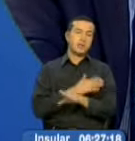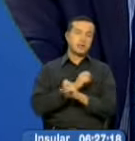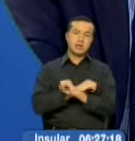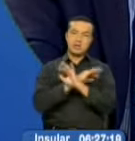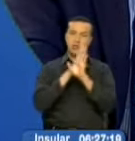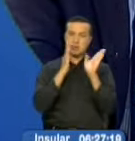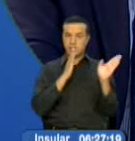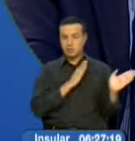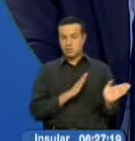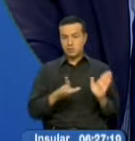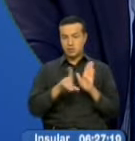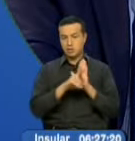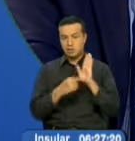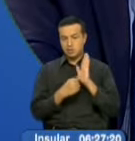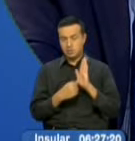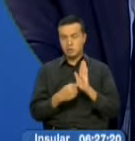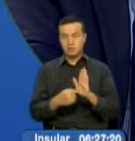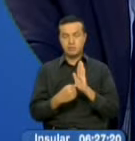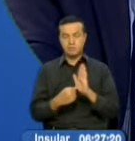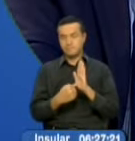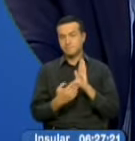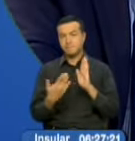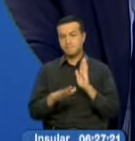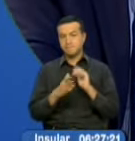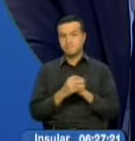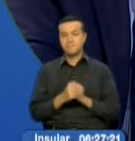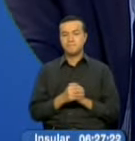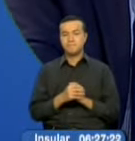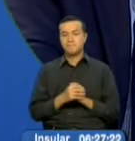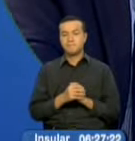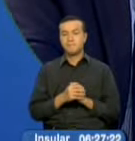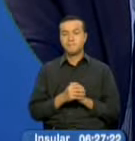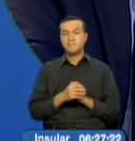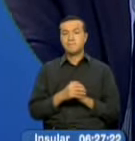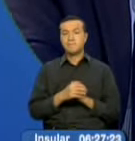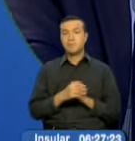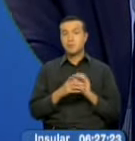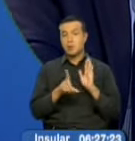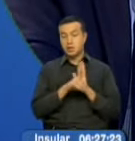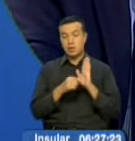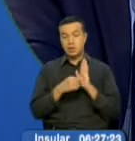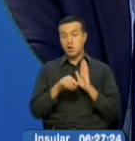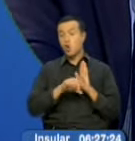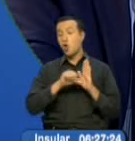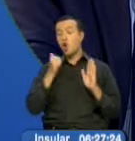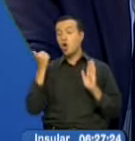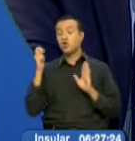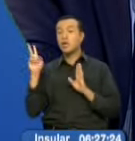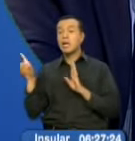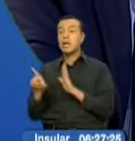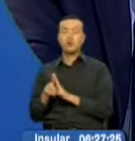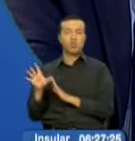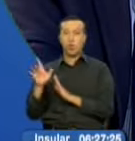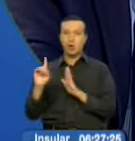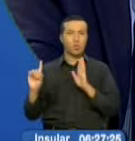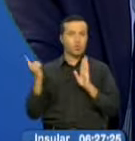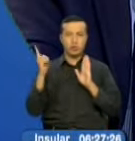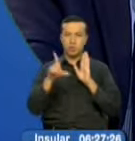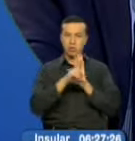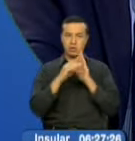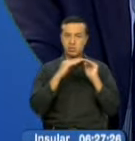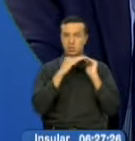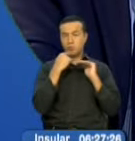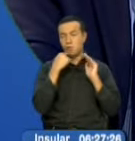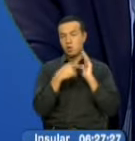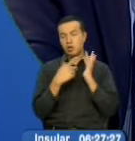claramente determinadas en la ley. Es decir, no existen causales de nulidades fuera del marco del Código de la Democracia. Es decir,